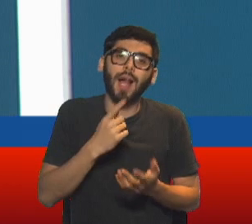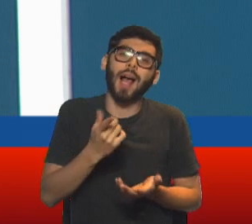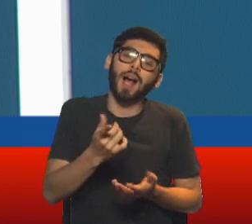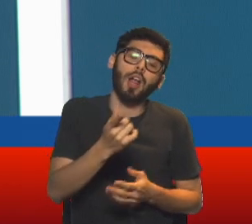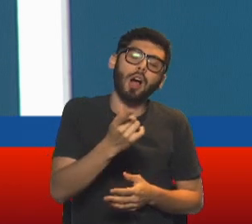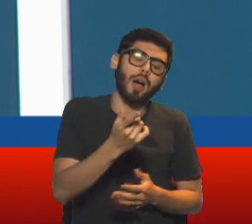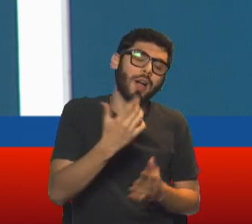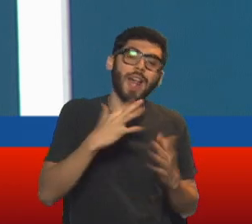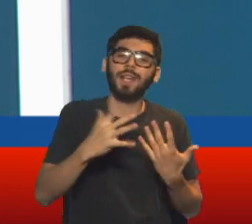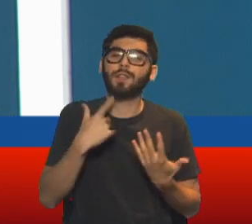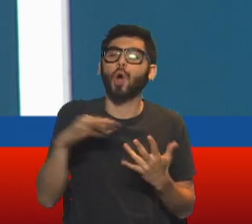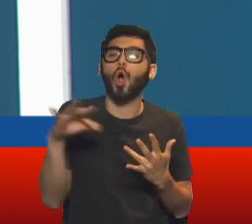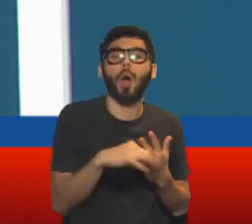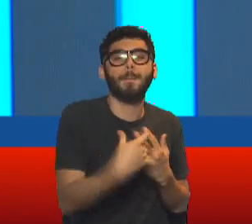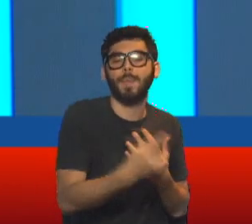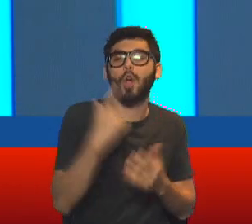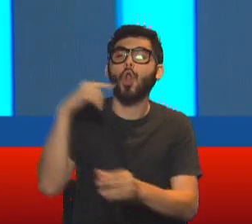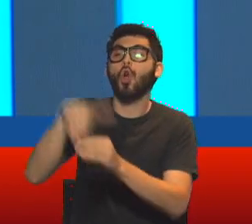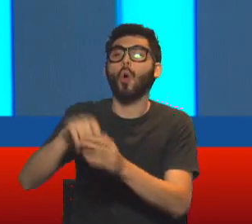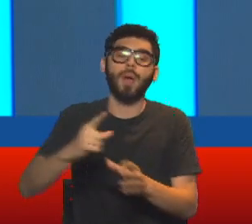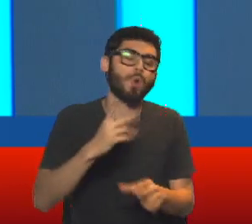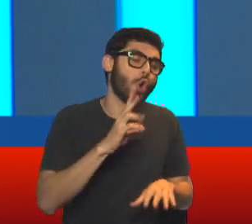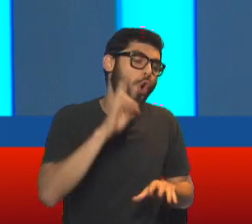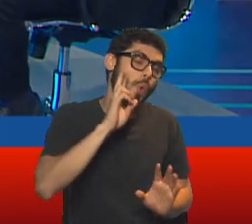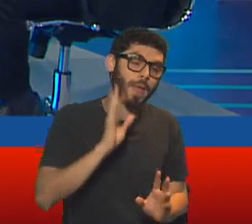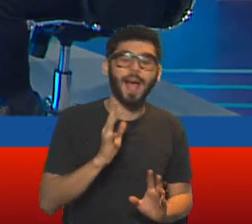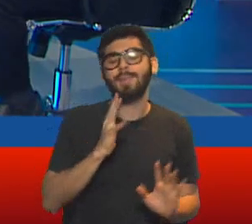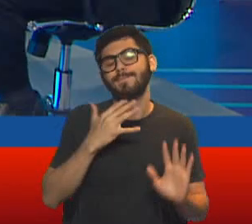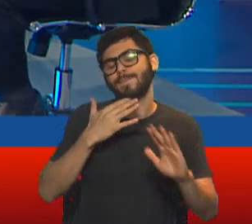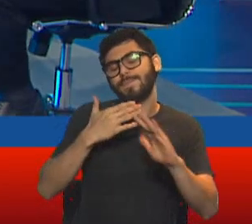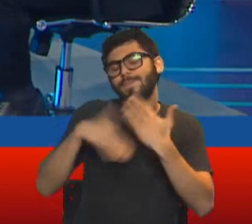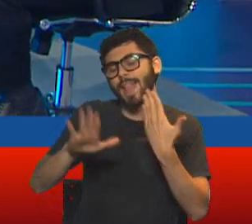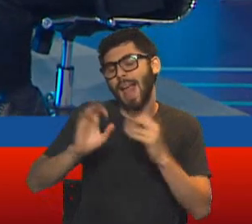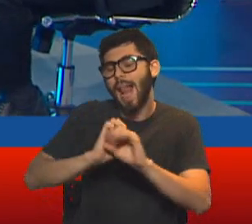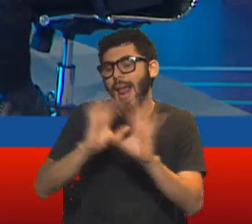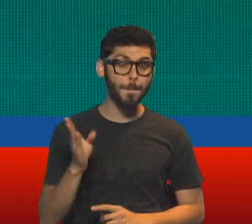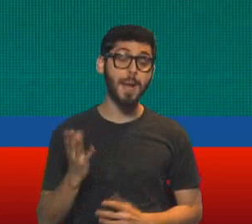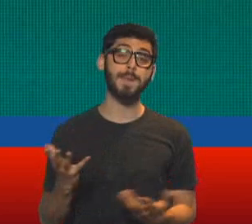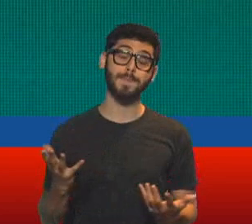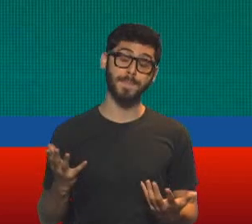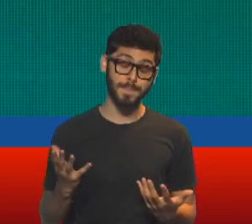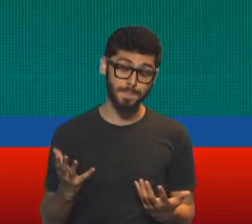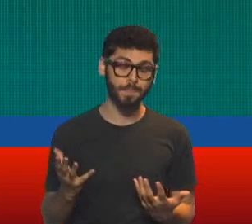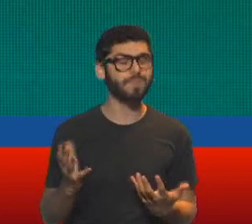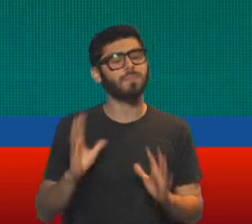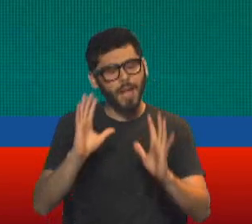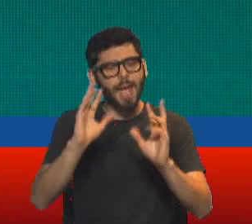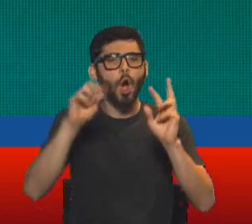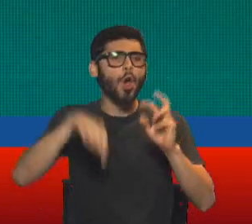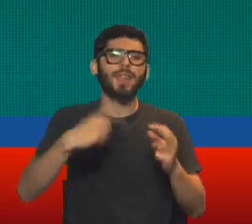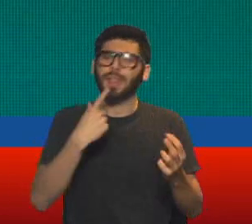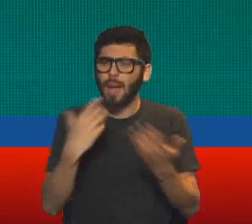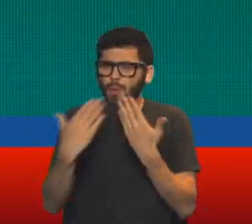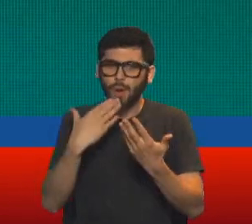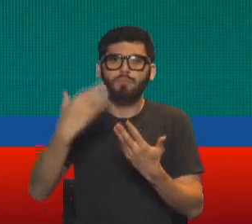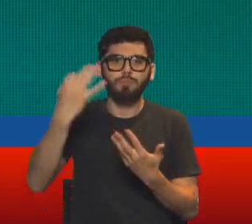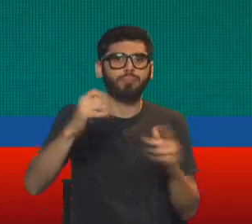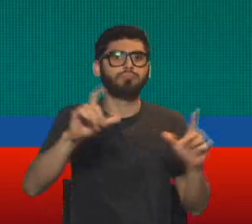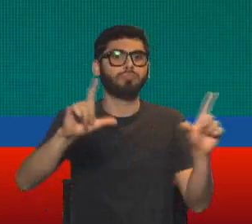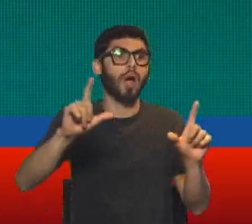de la eficiencia respecto de los derechos de las personas. Bueno, se queda para mucho más el tema porque tendremos que preguntar o consultar sobre la Corte Suprema, su